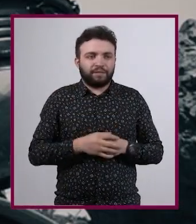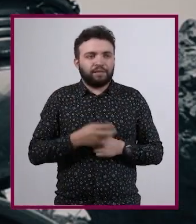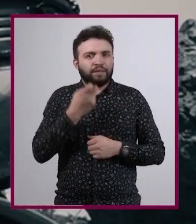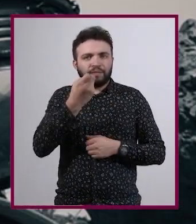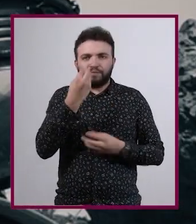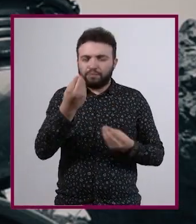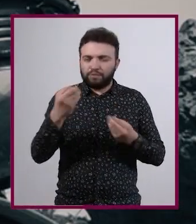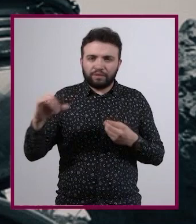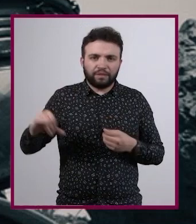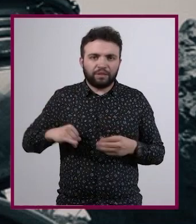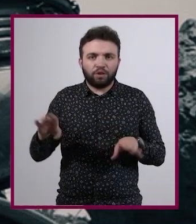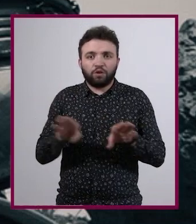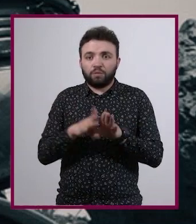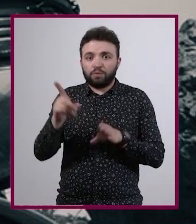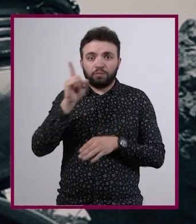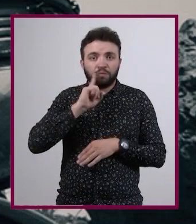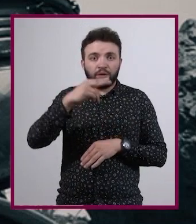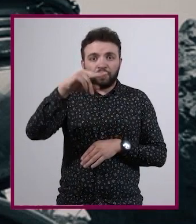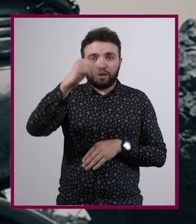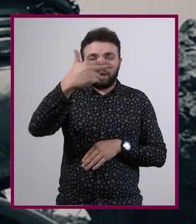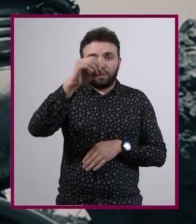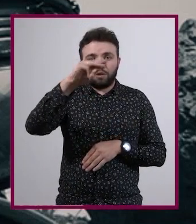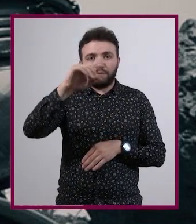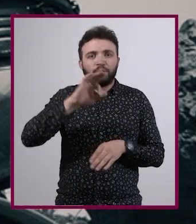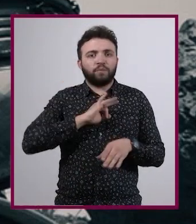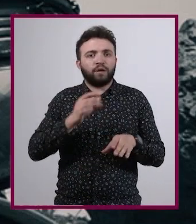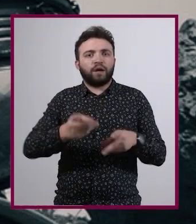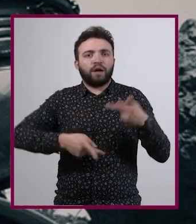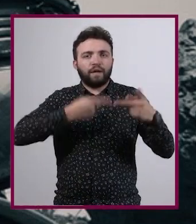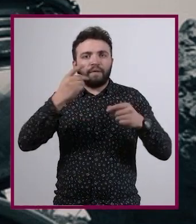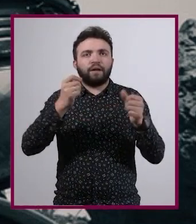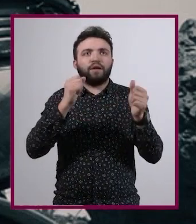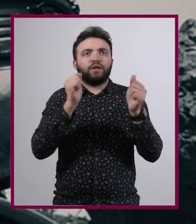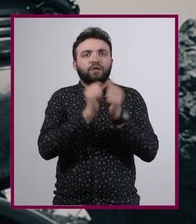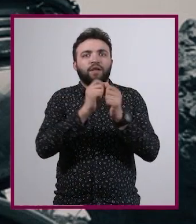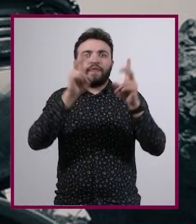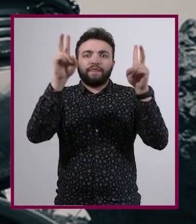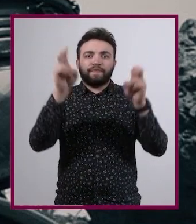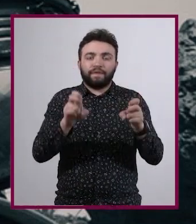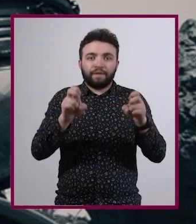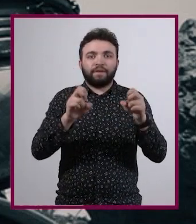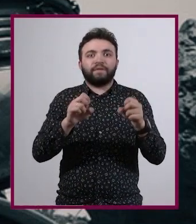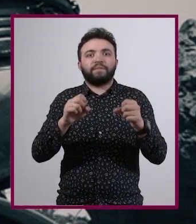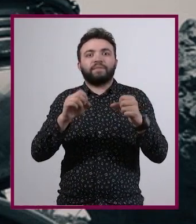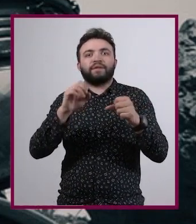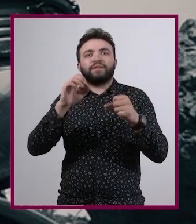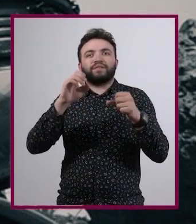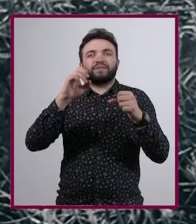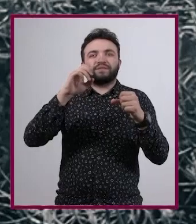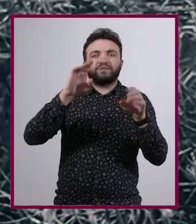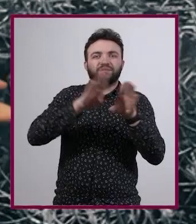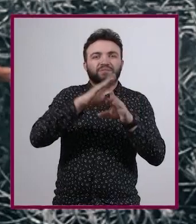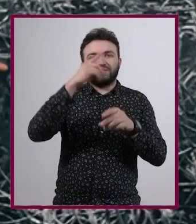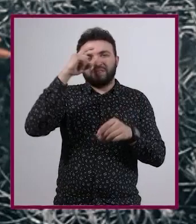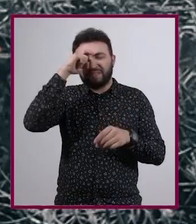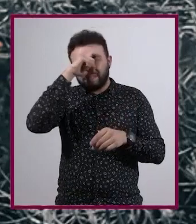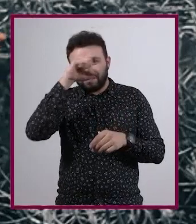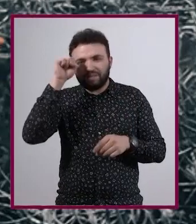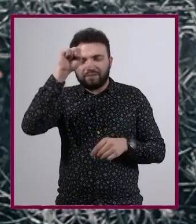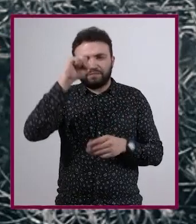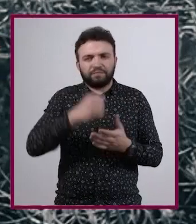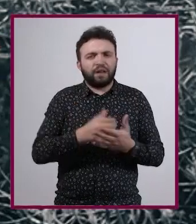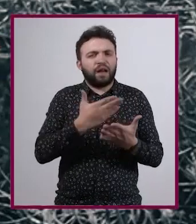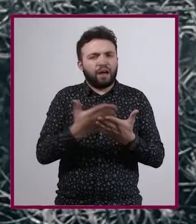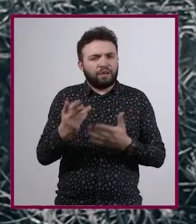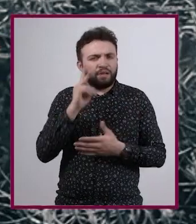muy interesante cómo Naomi logra hablar de temas y problemáticas sociales complejas desde la fábula y los mitos. Bueno, y ahora, ¿qué